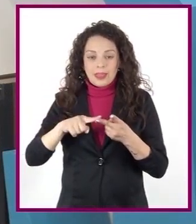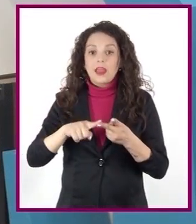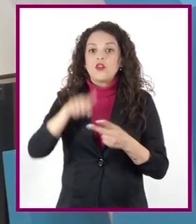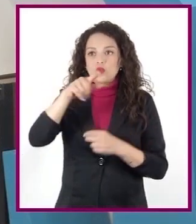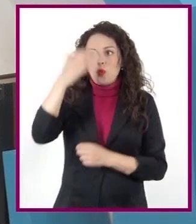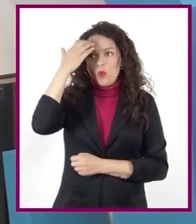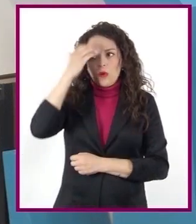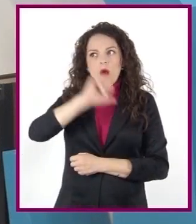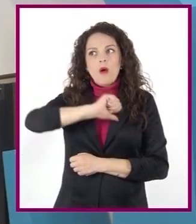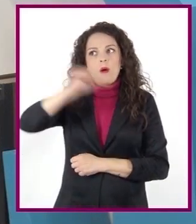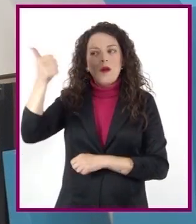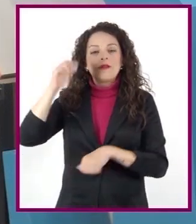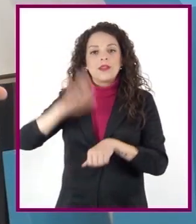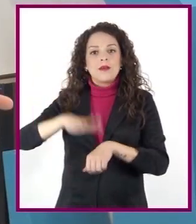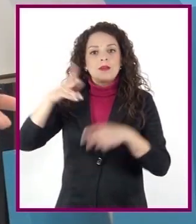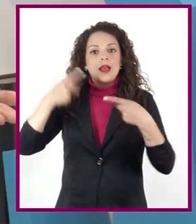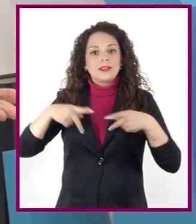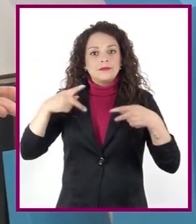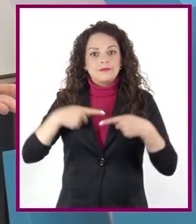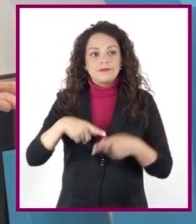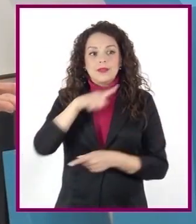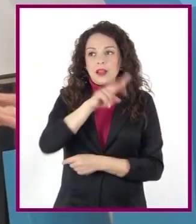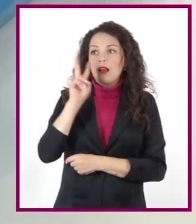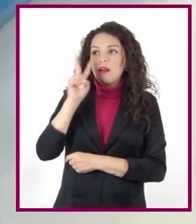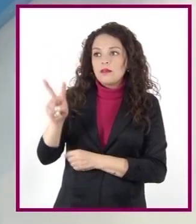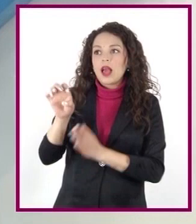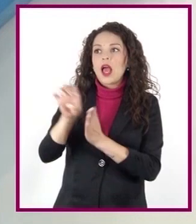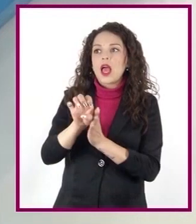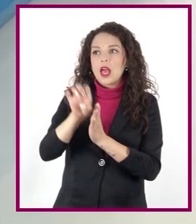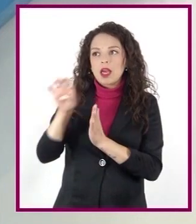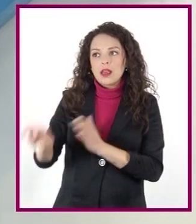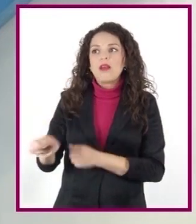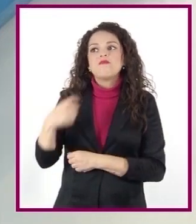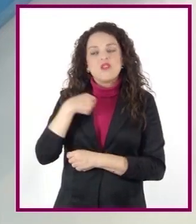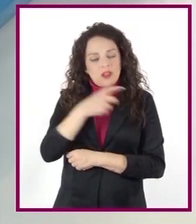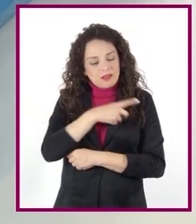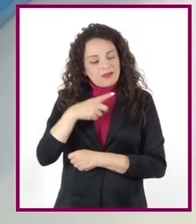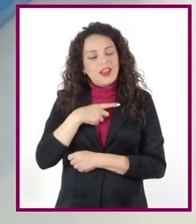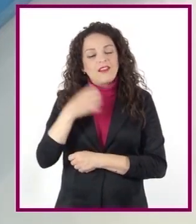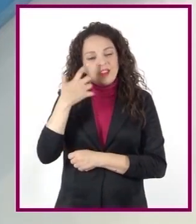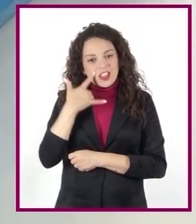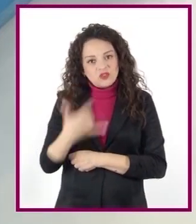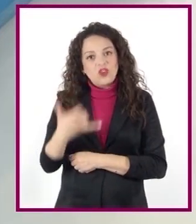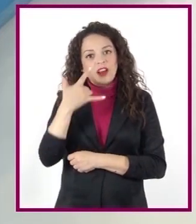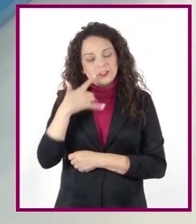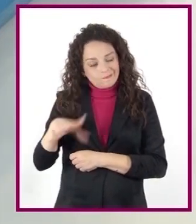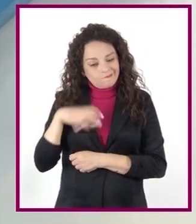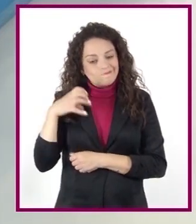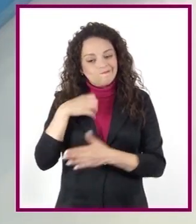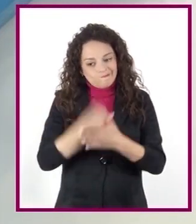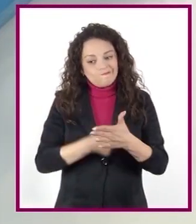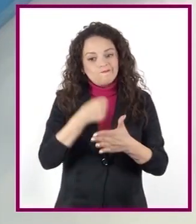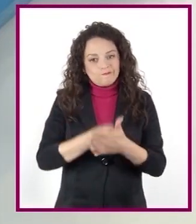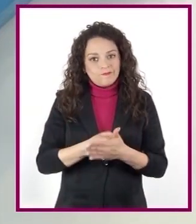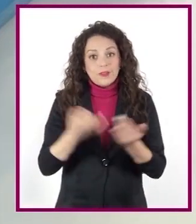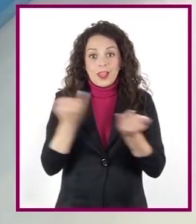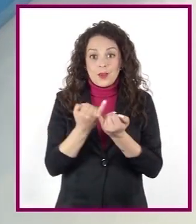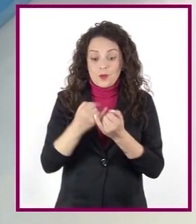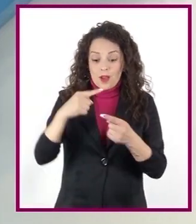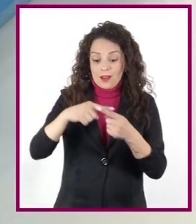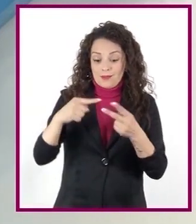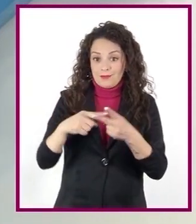más ejemplos que los inspiran a seguir adelante. Al igual que Aarón y Elizabeth, ustedes